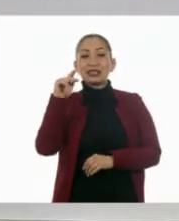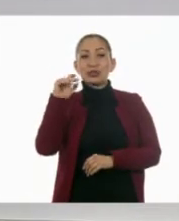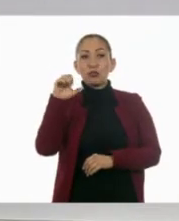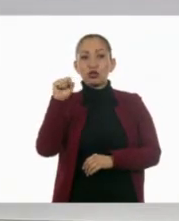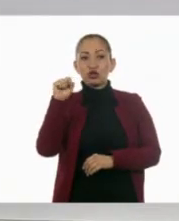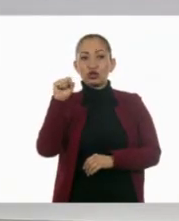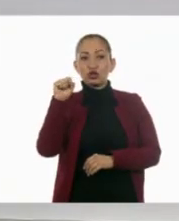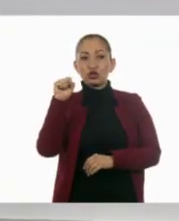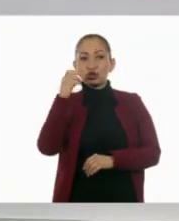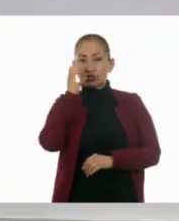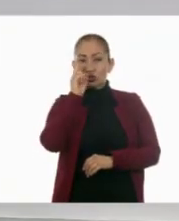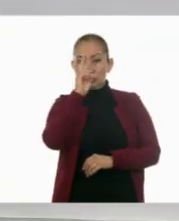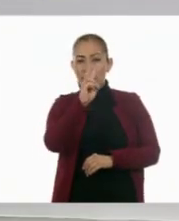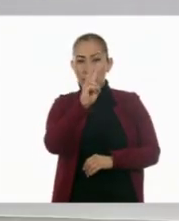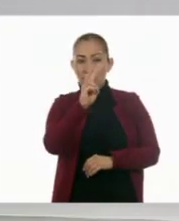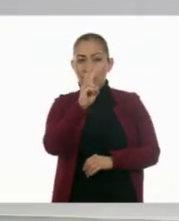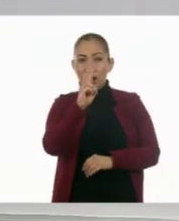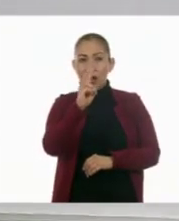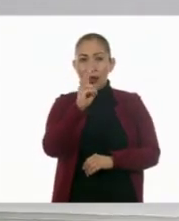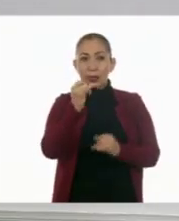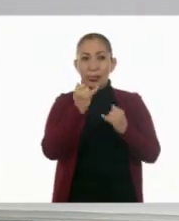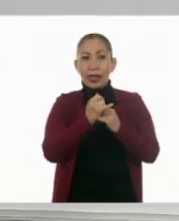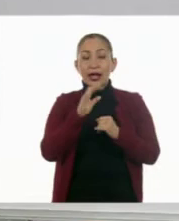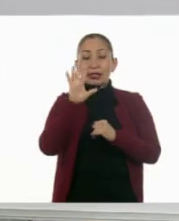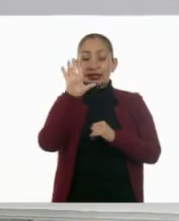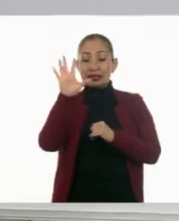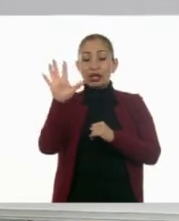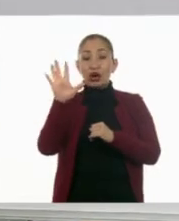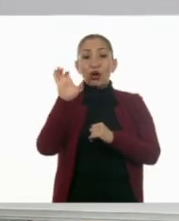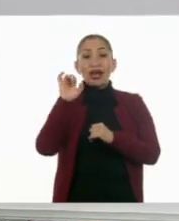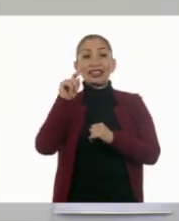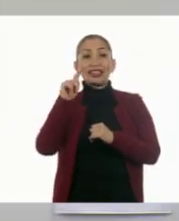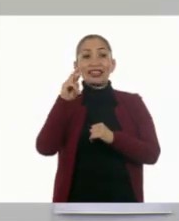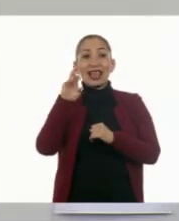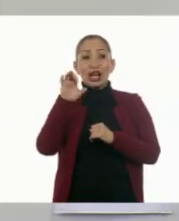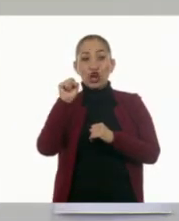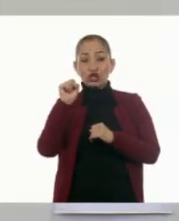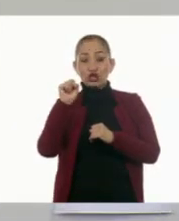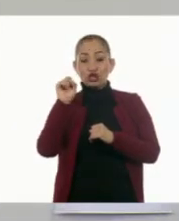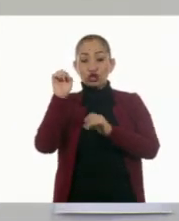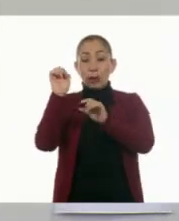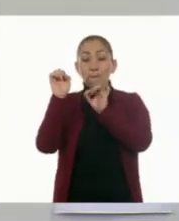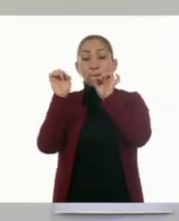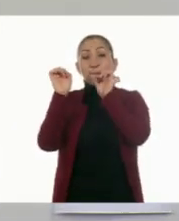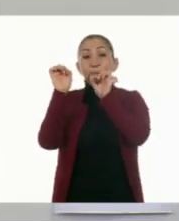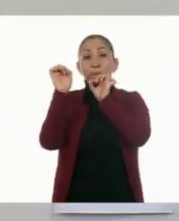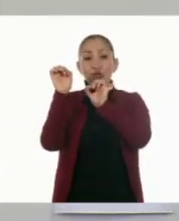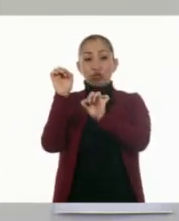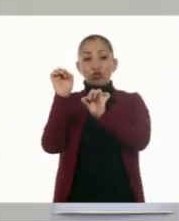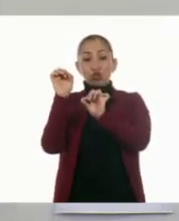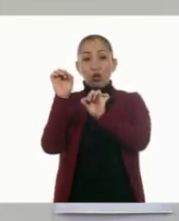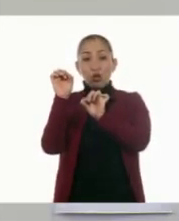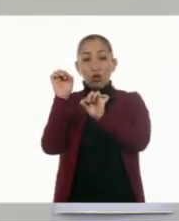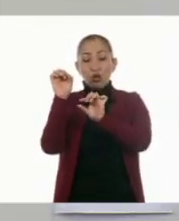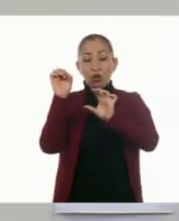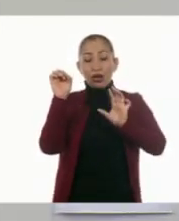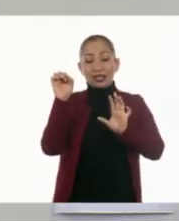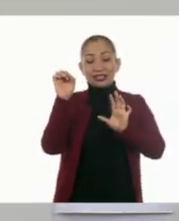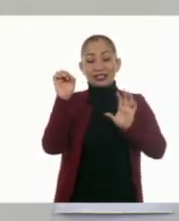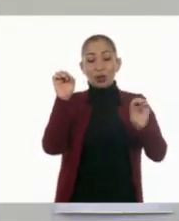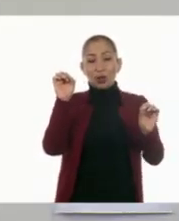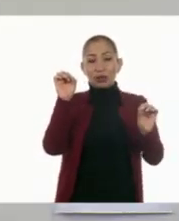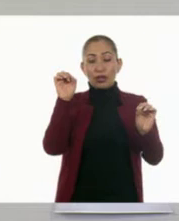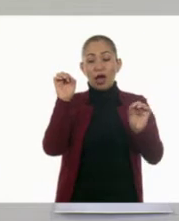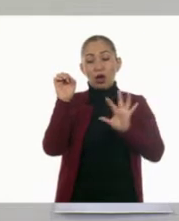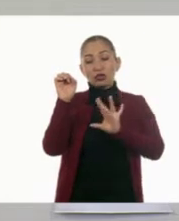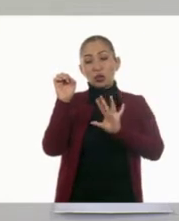Realmente, acomodándolo verticalmente, esto es lo mismo. 5 enteros, el 5 antes del punto decimal, más 50 centésimos.